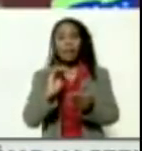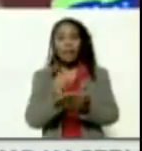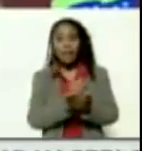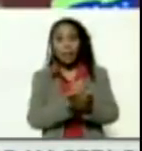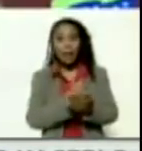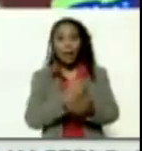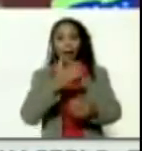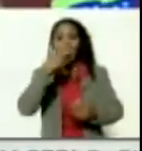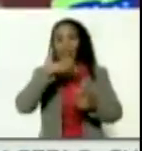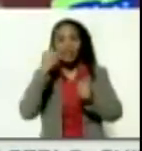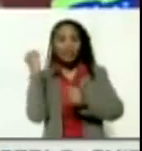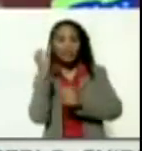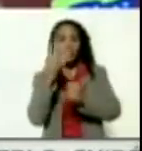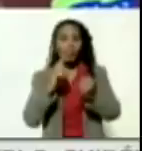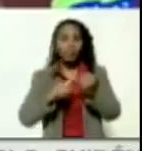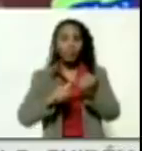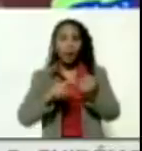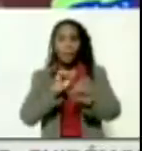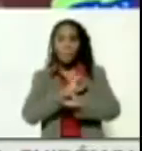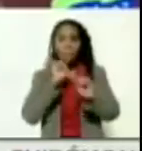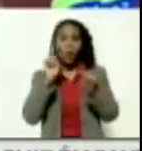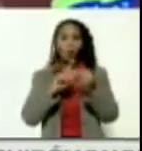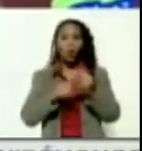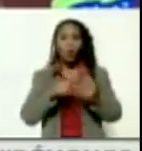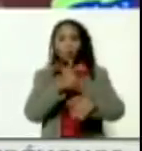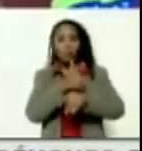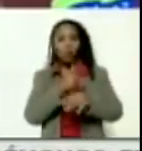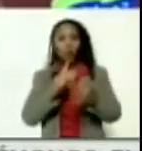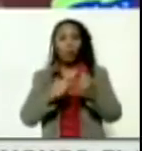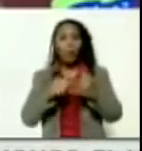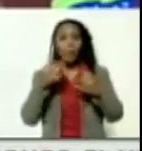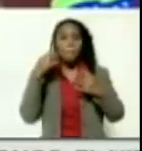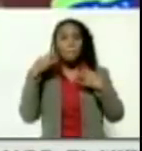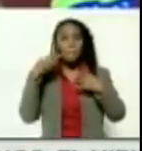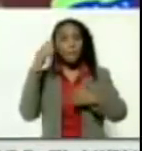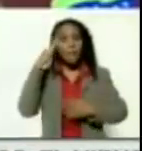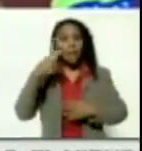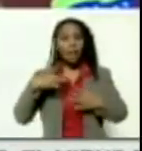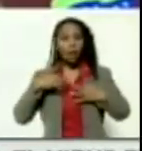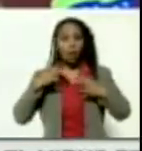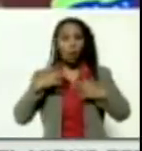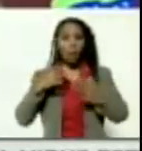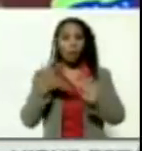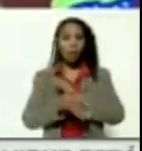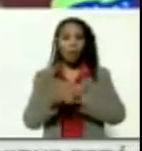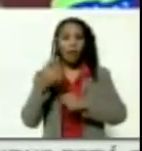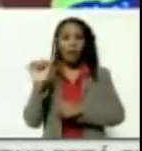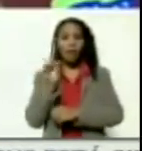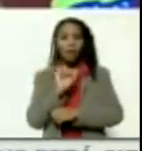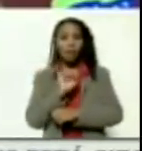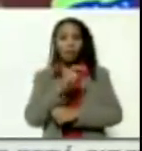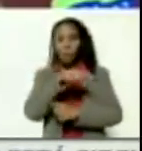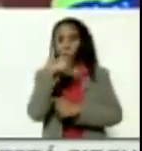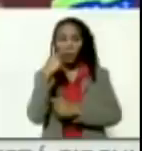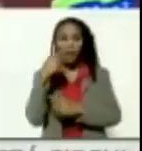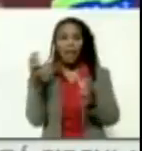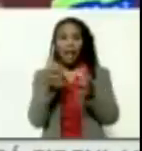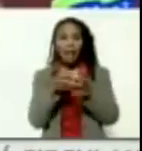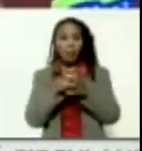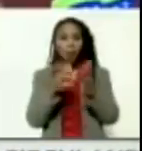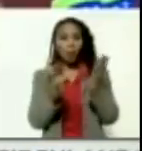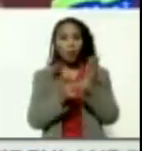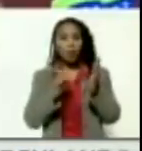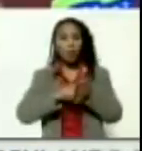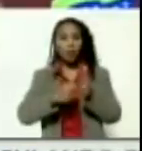granadas, municiones, explosivos, prendas militares, vehículos, drogas y equipos tecnológicos